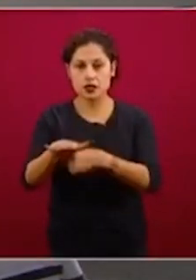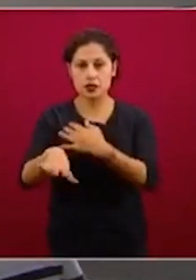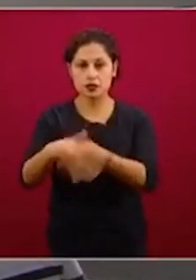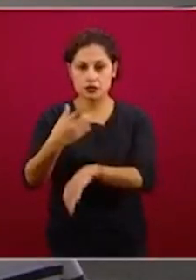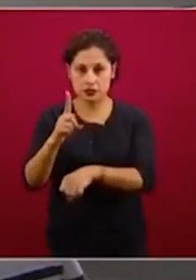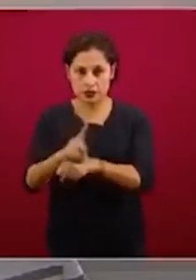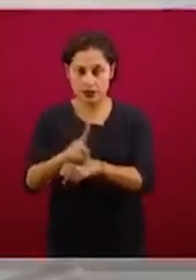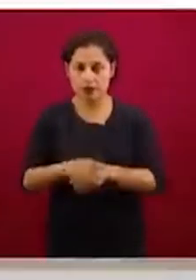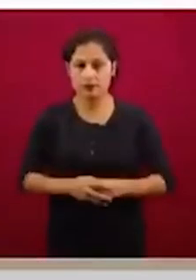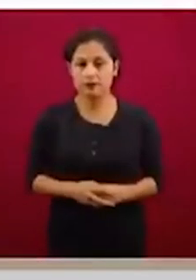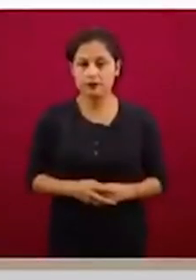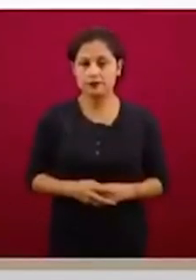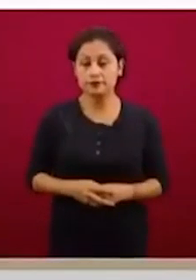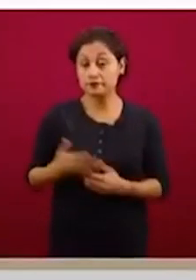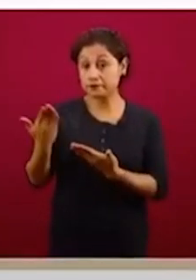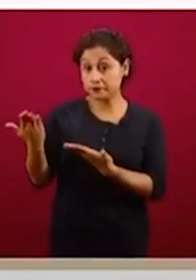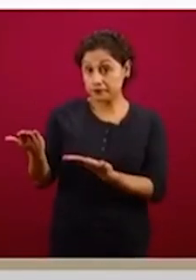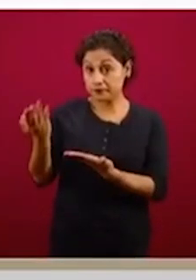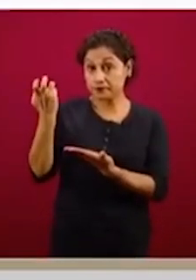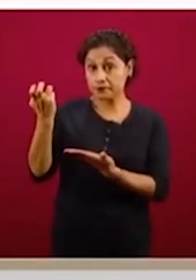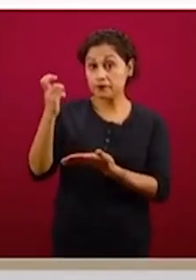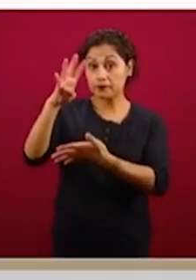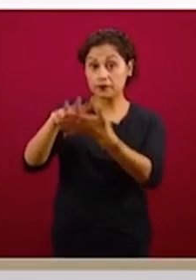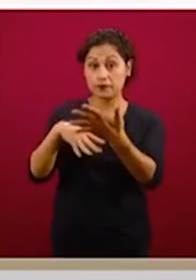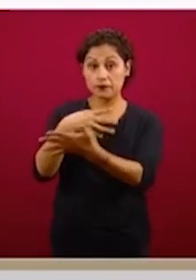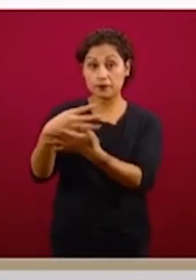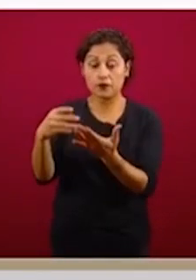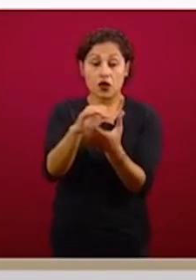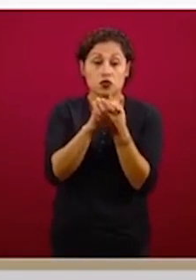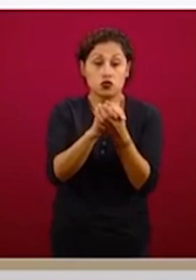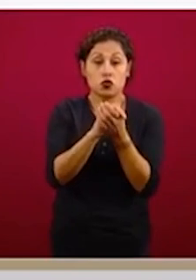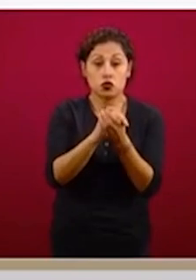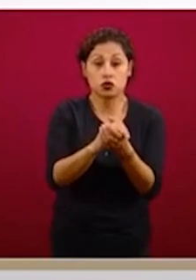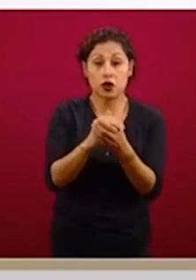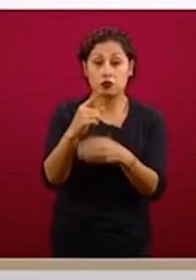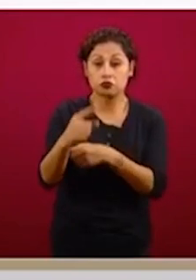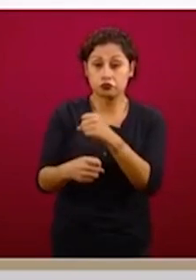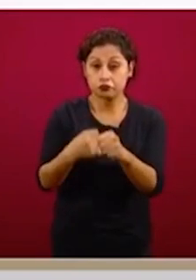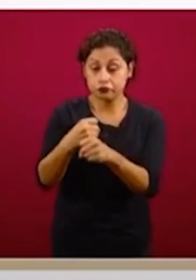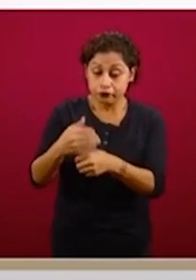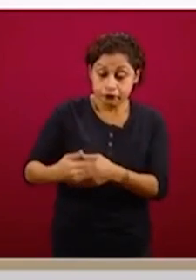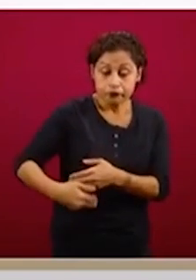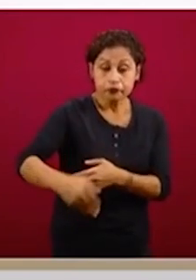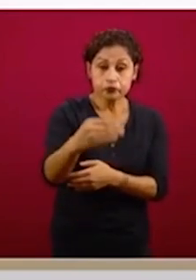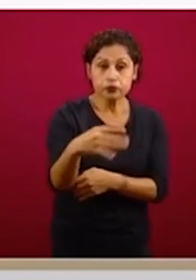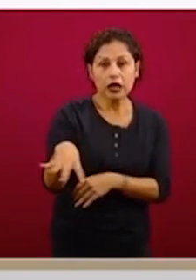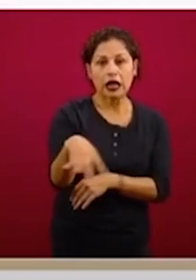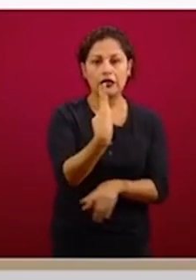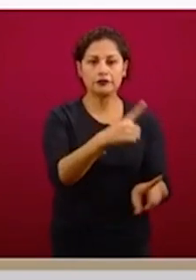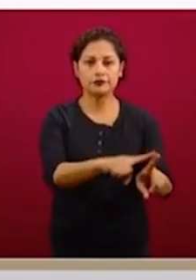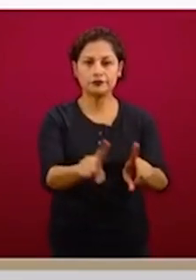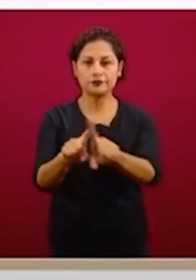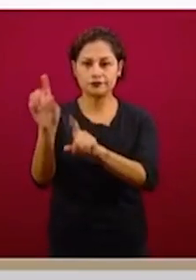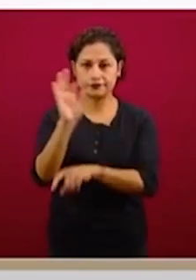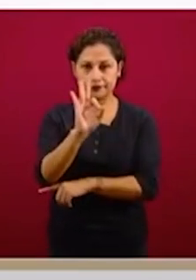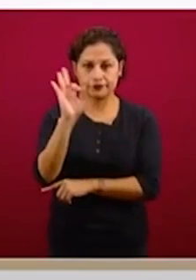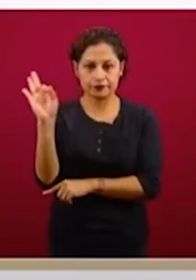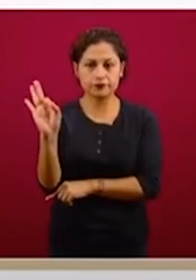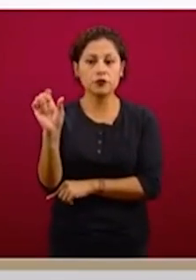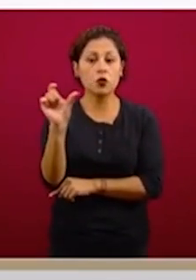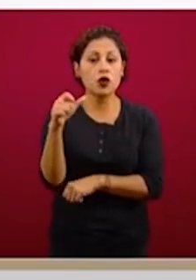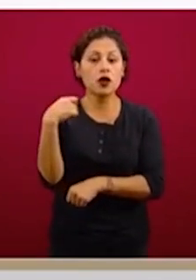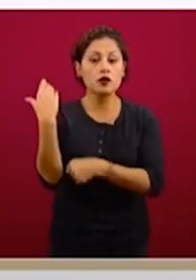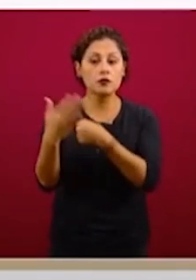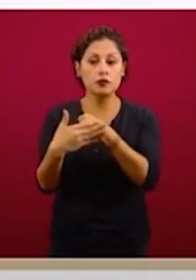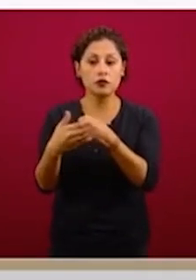Este es el calendario de los sorteos que se van a llevar a cabo a lo largo del año. Son 14 sorteos. El primer sorteo se va a